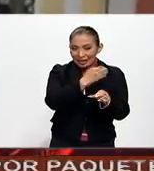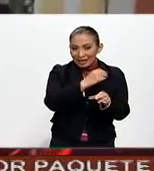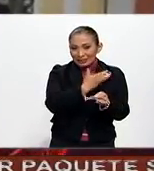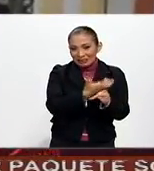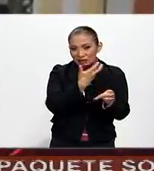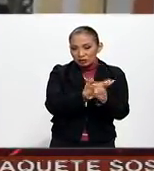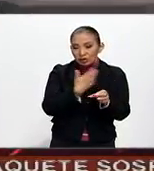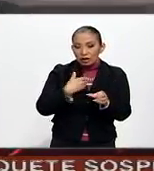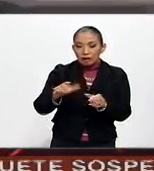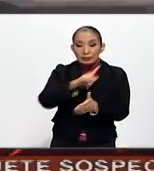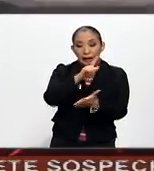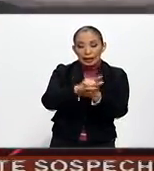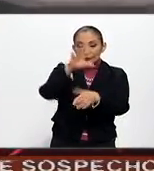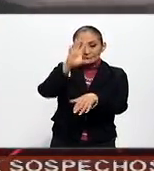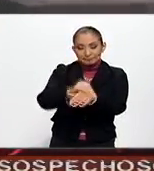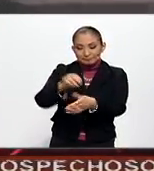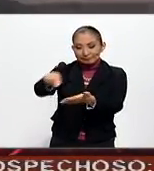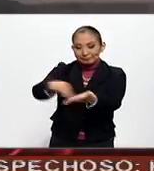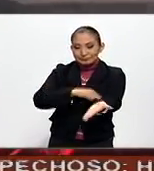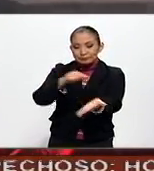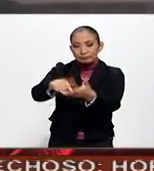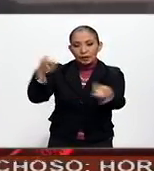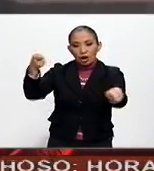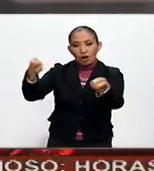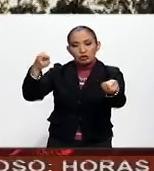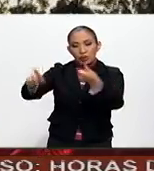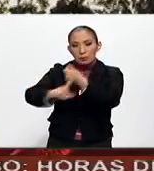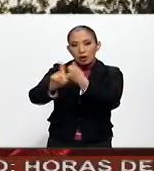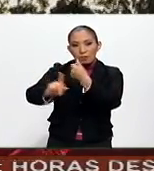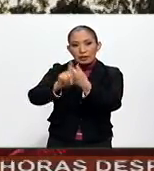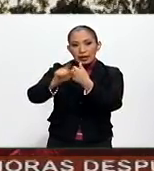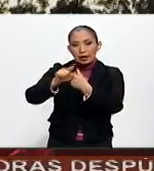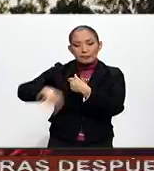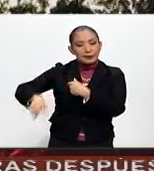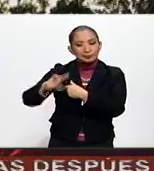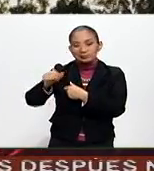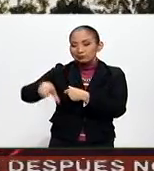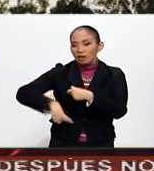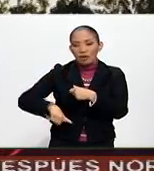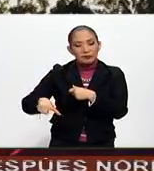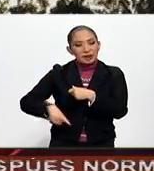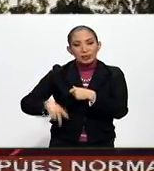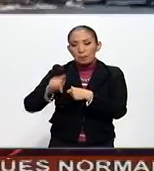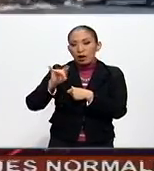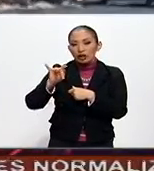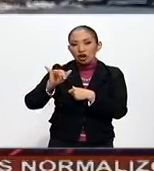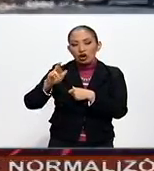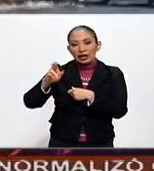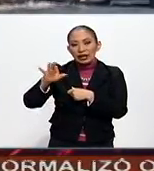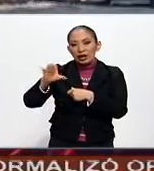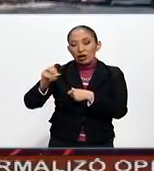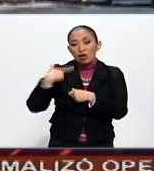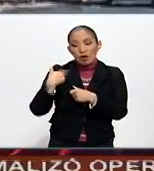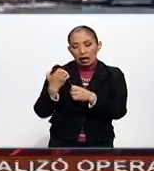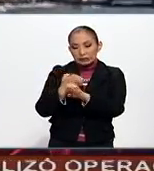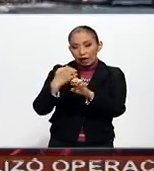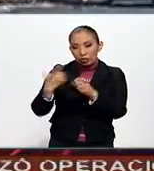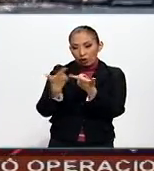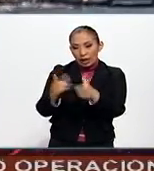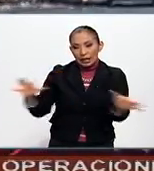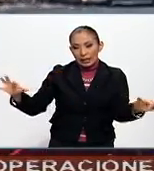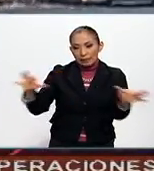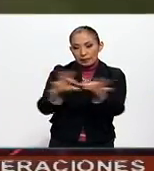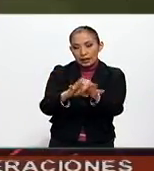que autoriza a una junta fiscal tomar control de la crisis sin aval del gobierno puertorriqueño. Estado libre asociado